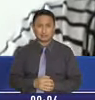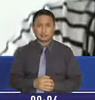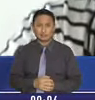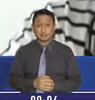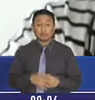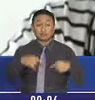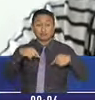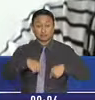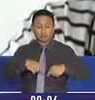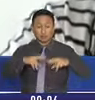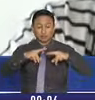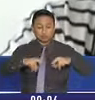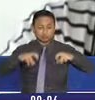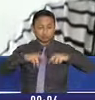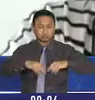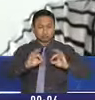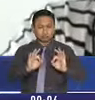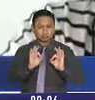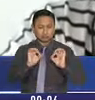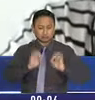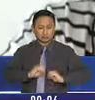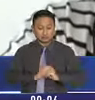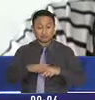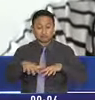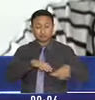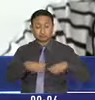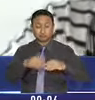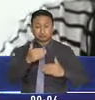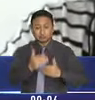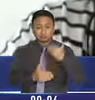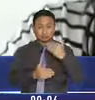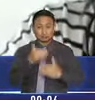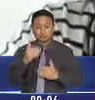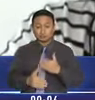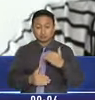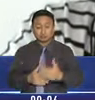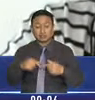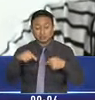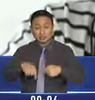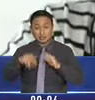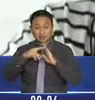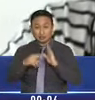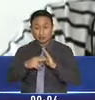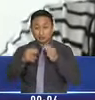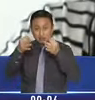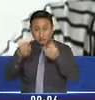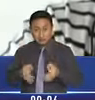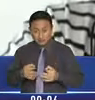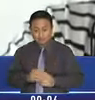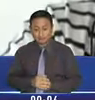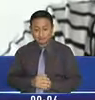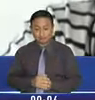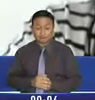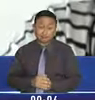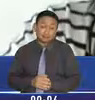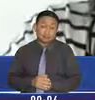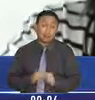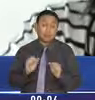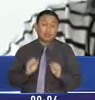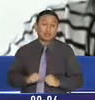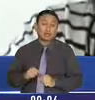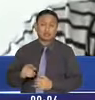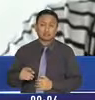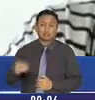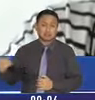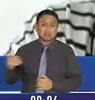se hiciera una buena investigación, si se realizaran las acciones respectivas, si se tomaran las medidas adecuadas, al menos podrían